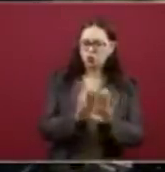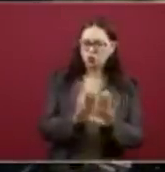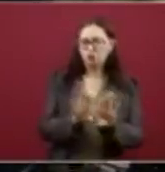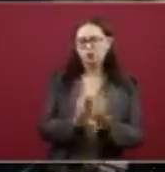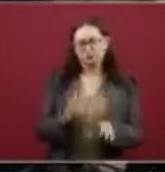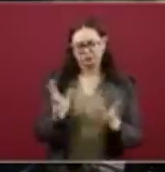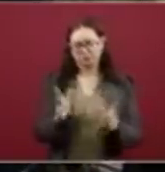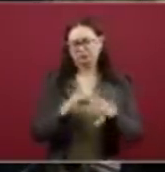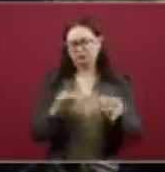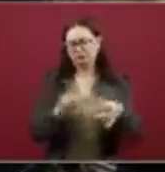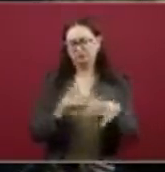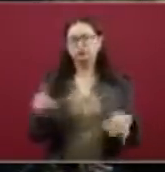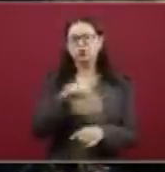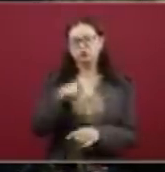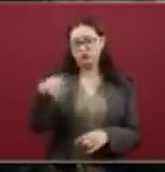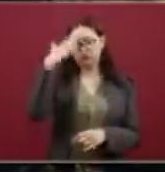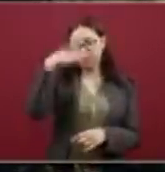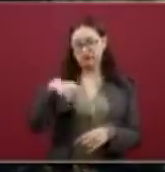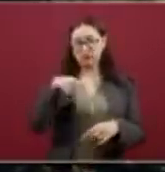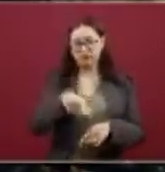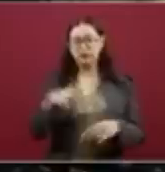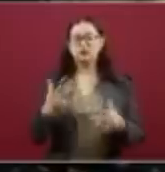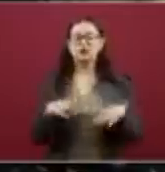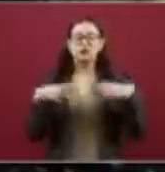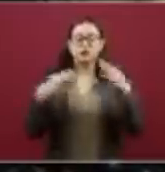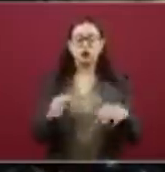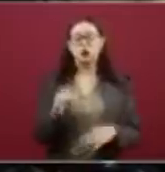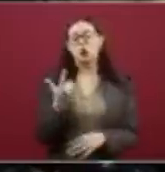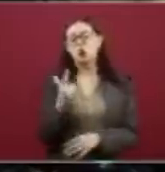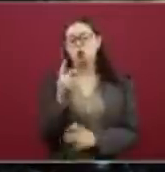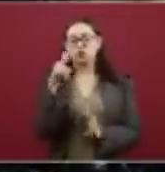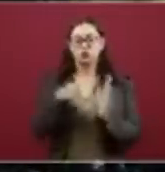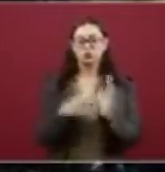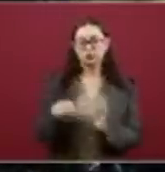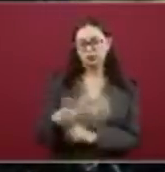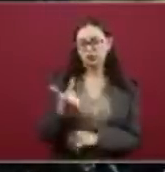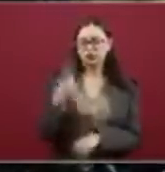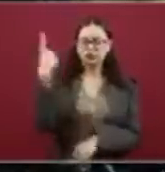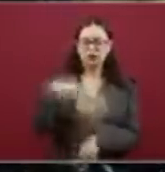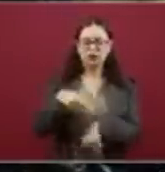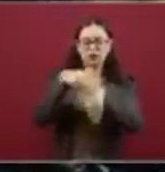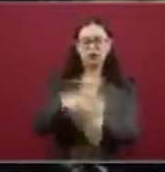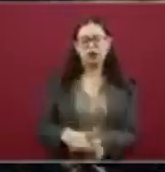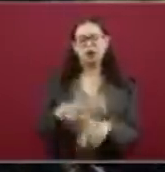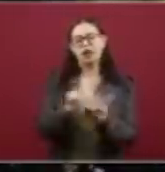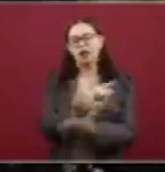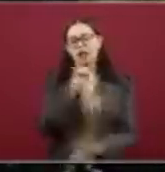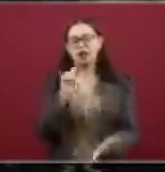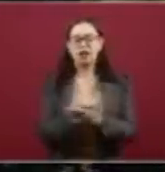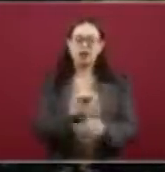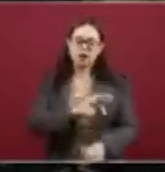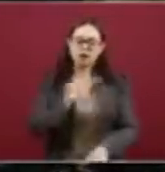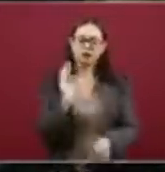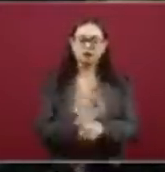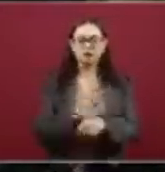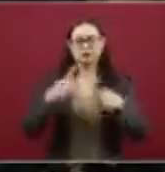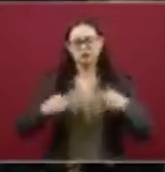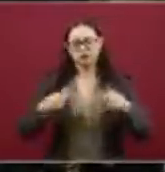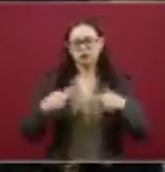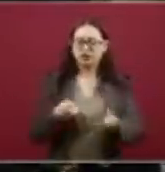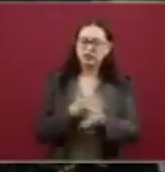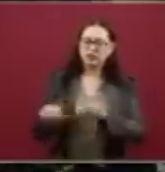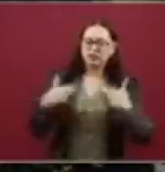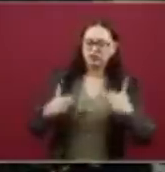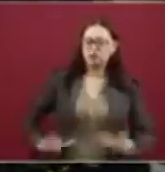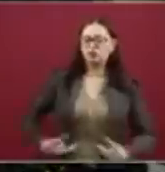creó en julio del 2012 en cumplimiento del artículo primero de la Ley para la Protección de Personas Defensoras de